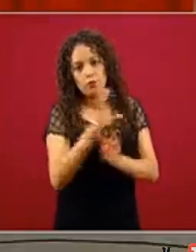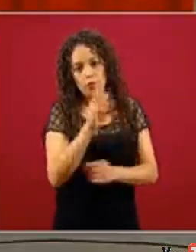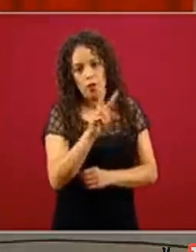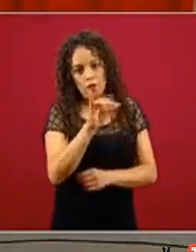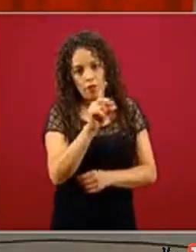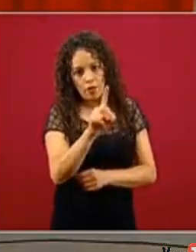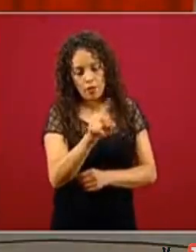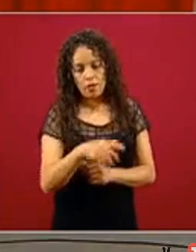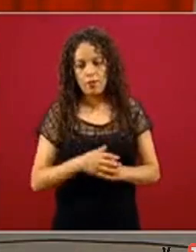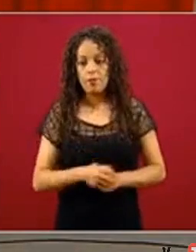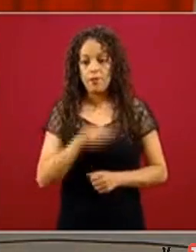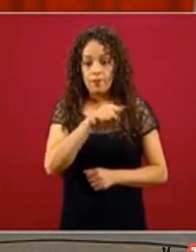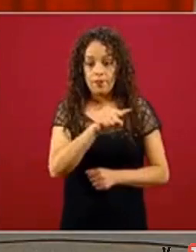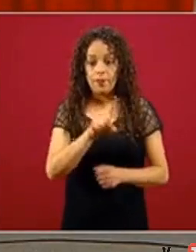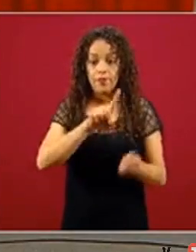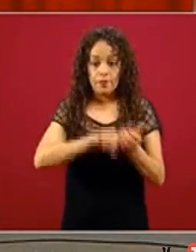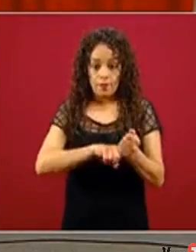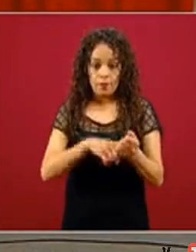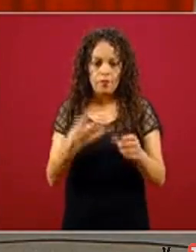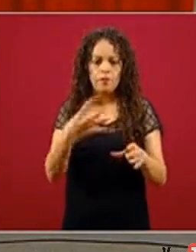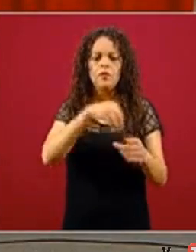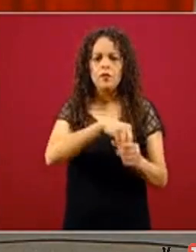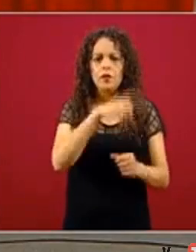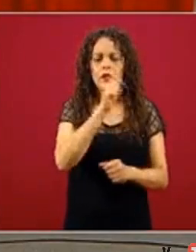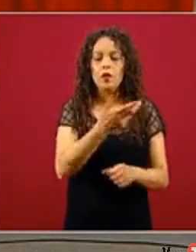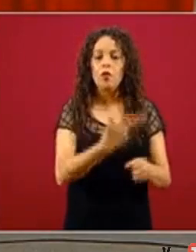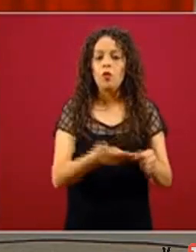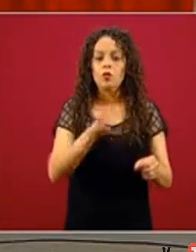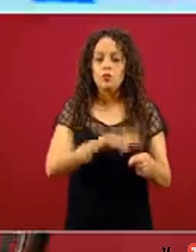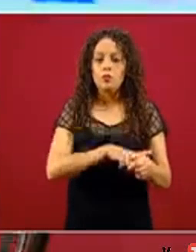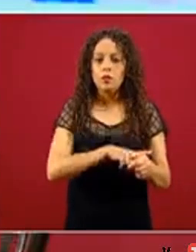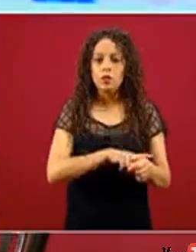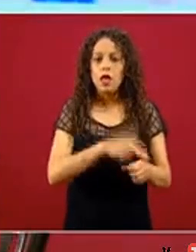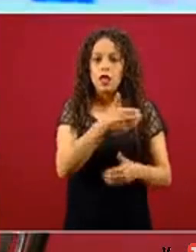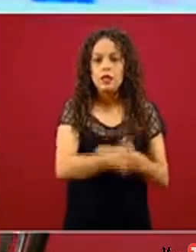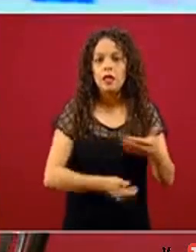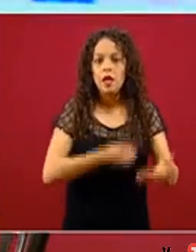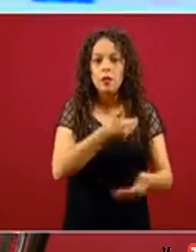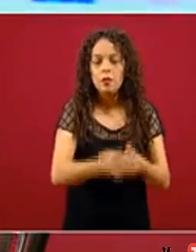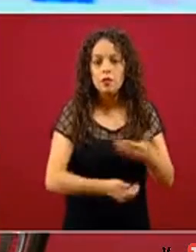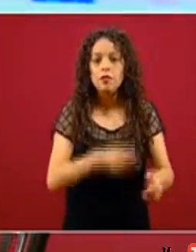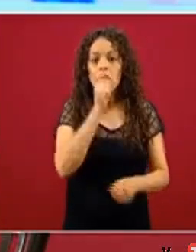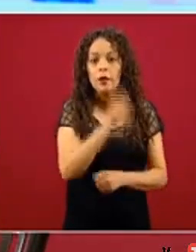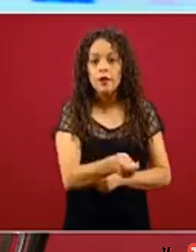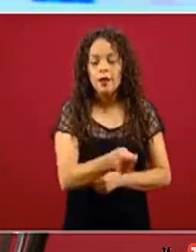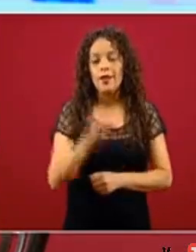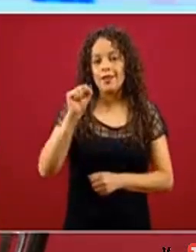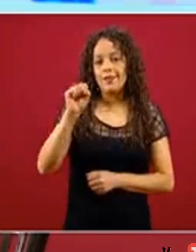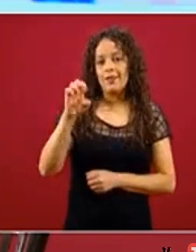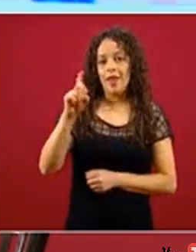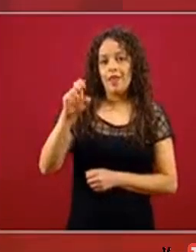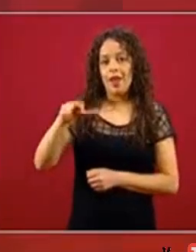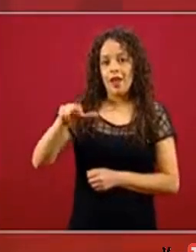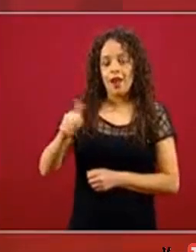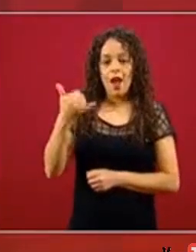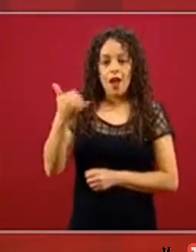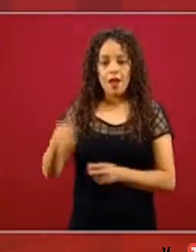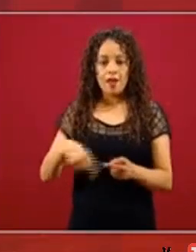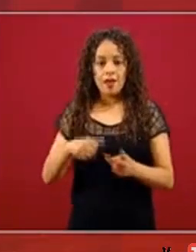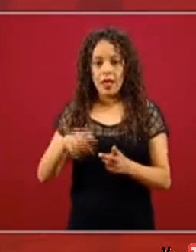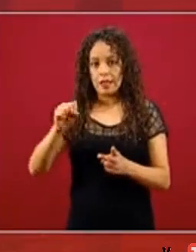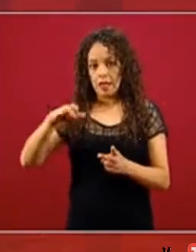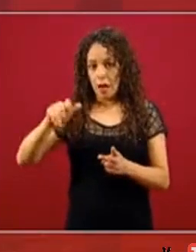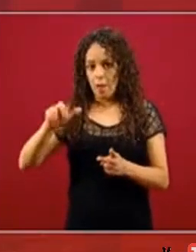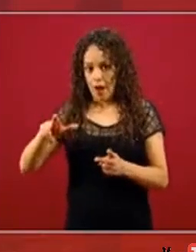aquí se incluye hospitales que operan los servicios de Sedena y de Semar. Entonces, es un conjunto pequeño.